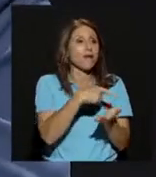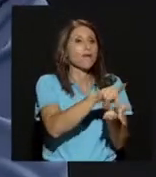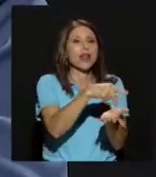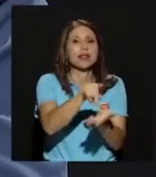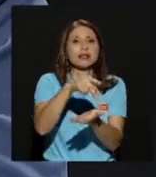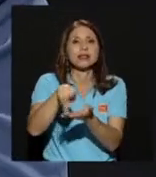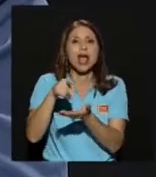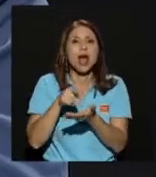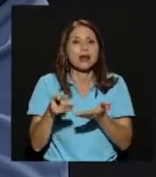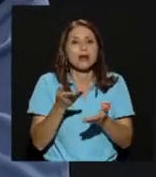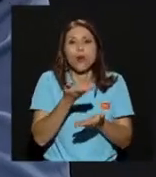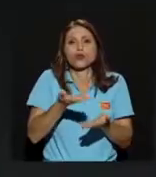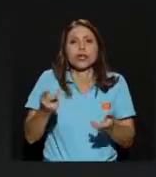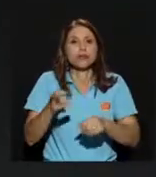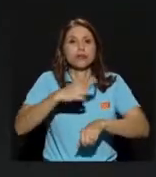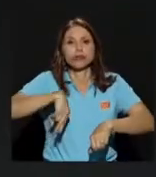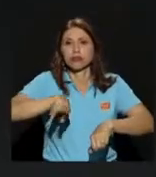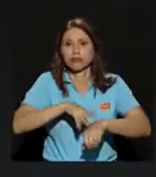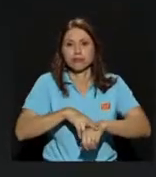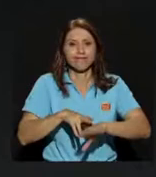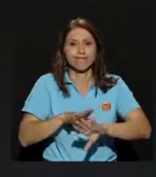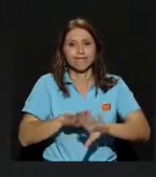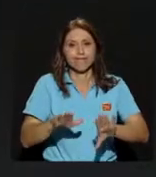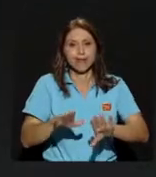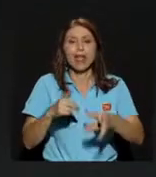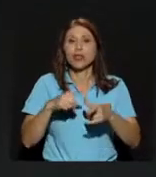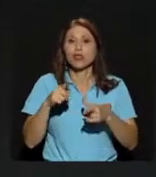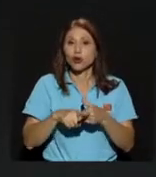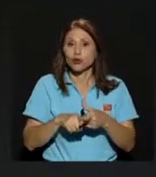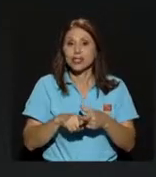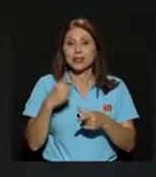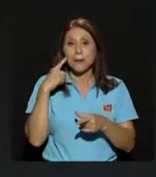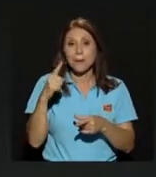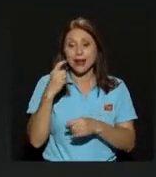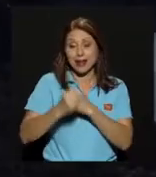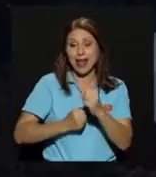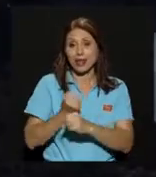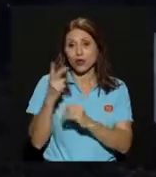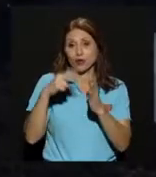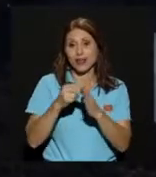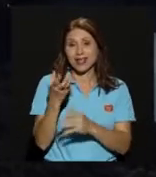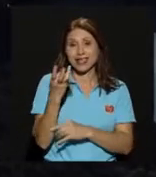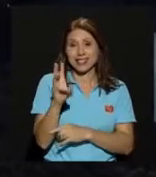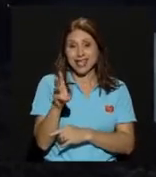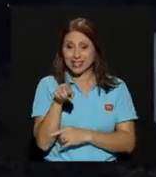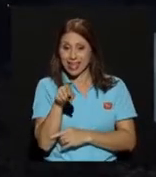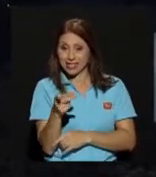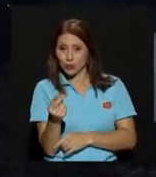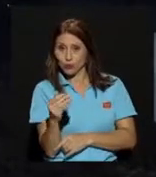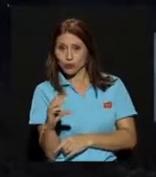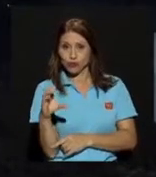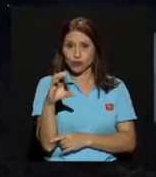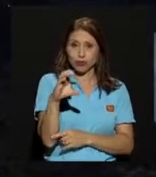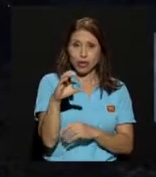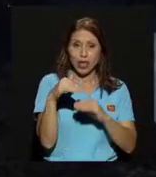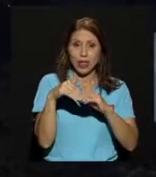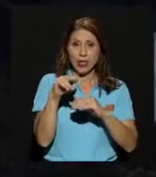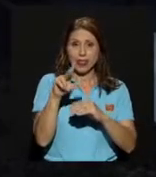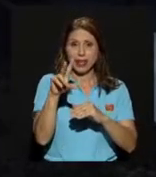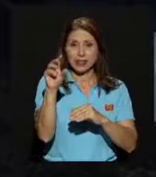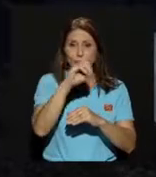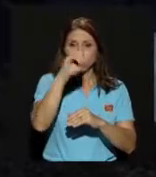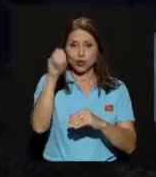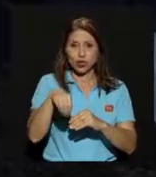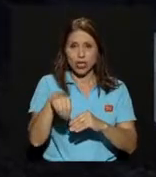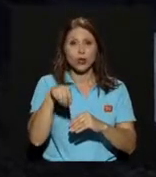2016 este esa brecha o ese monto ascendió alrededor del 3% ahora que es